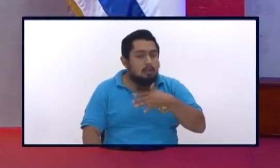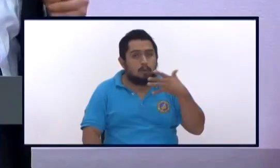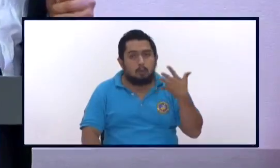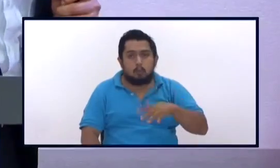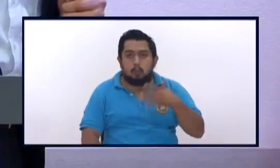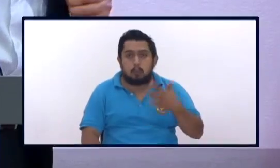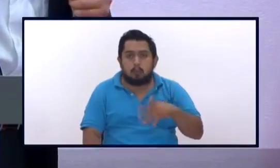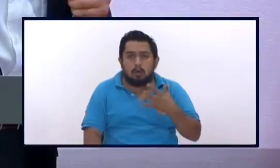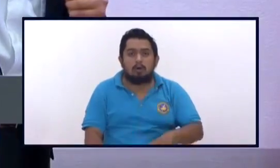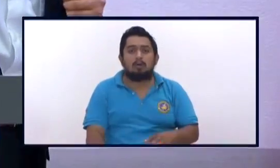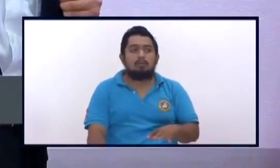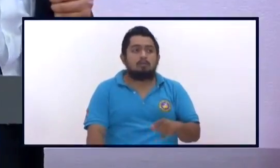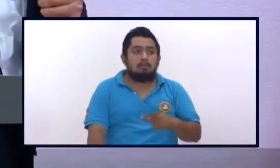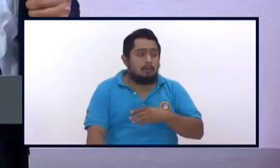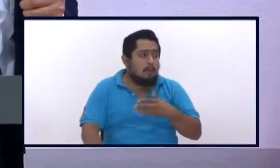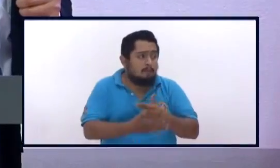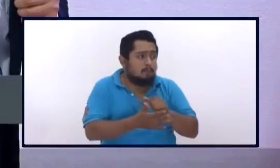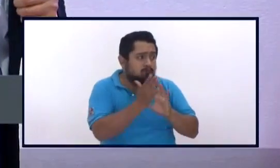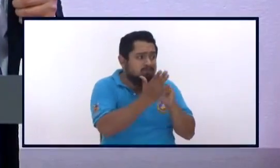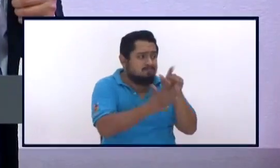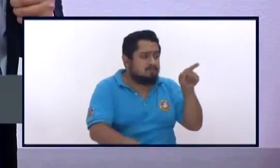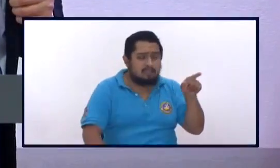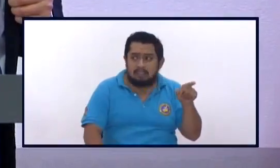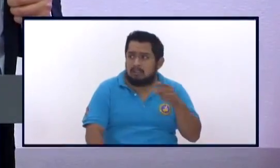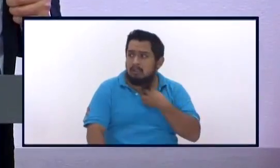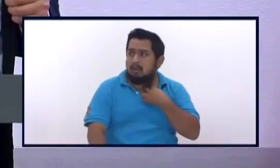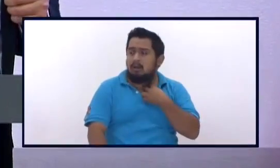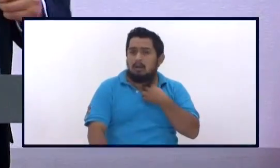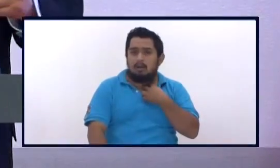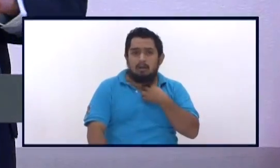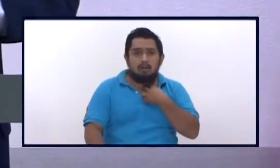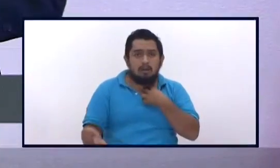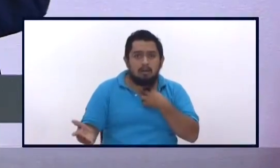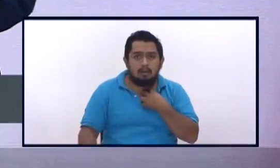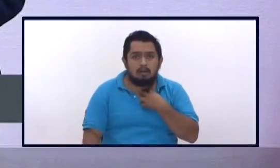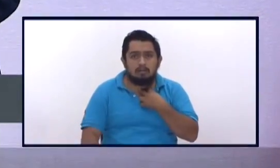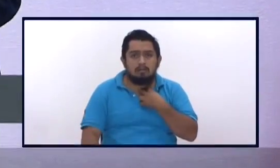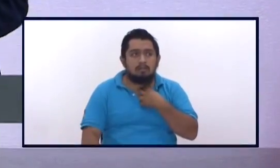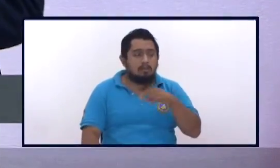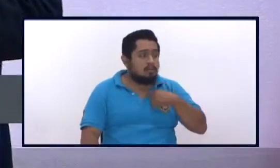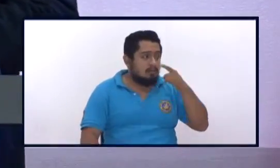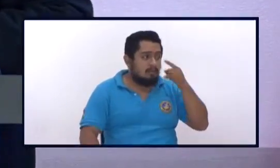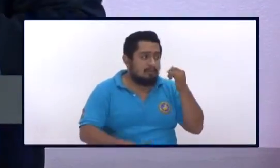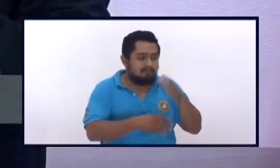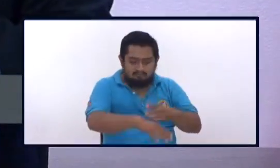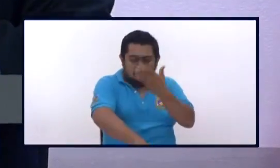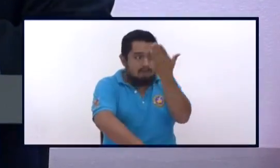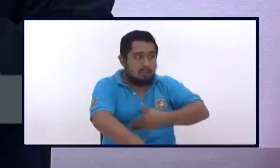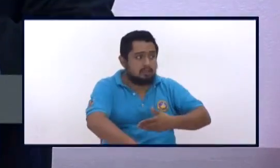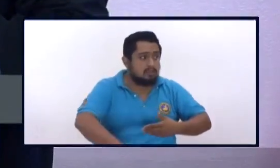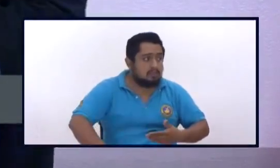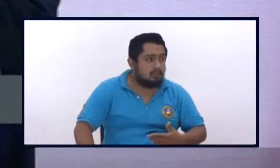qué te dijo el día de hoy mira parece que tenés un cáncer mira parece que si va a haber que amputar la pierna